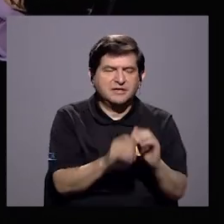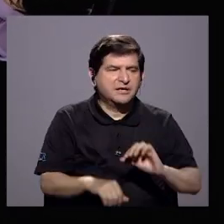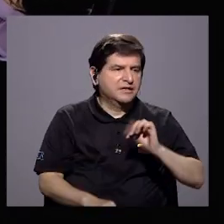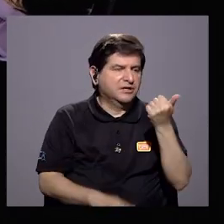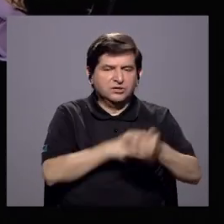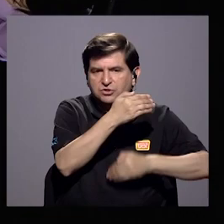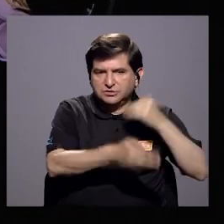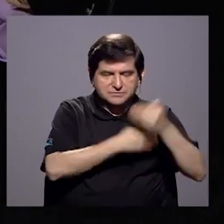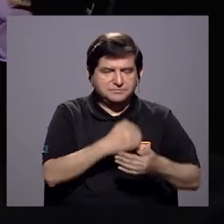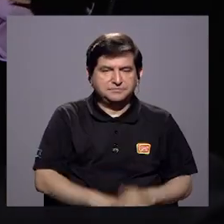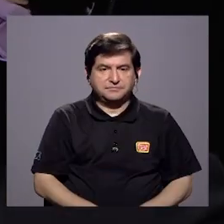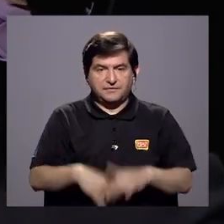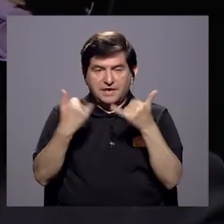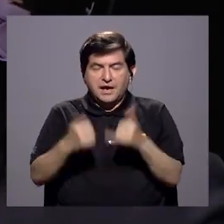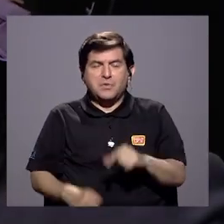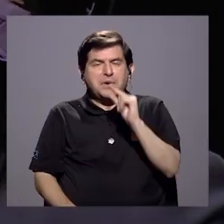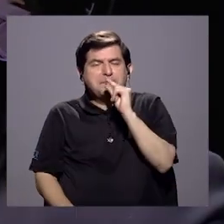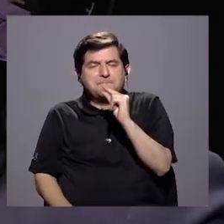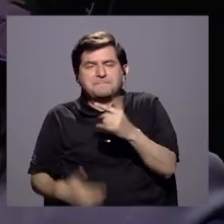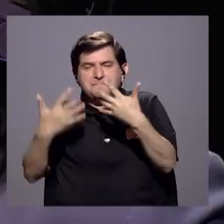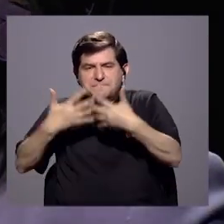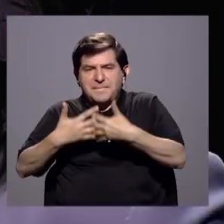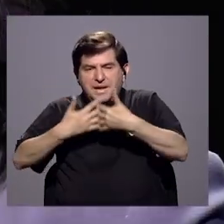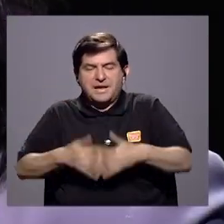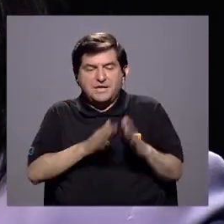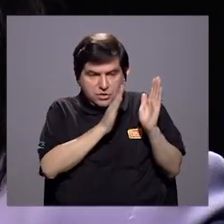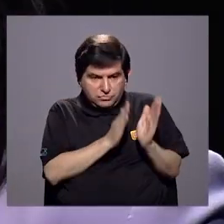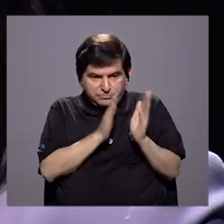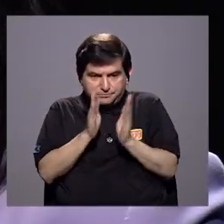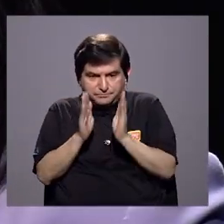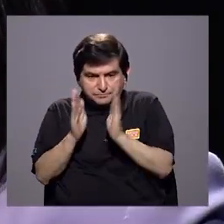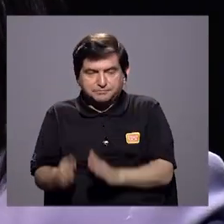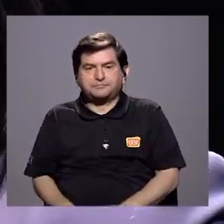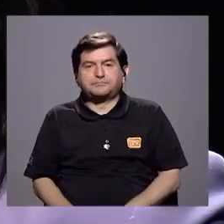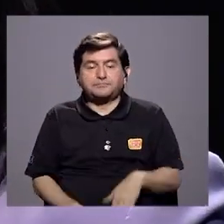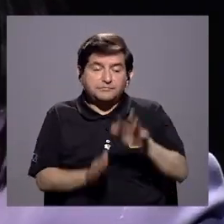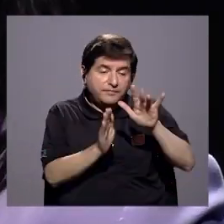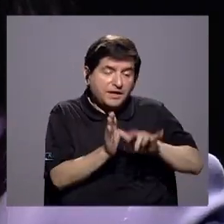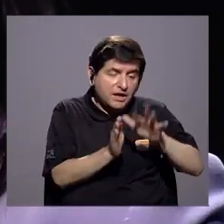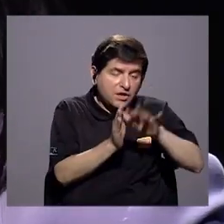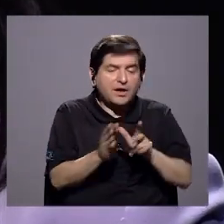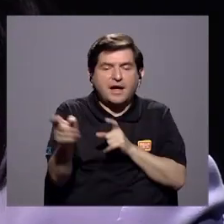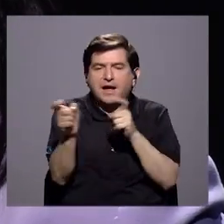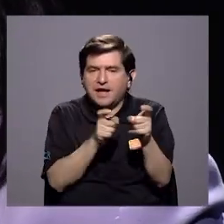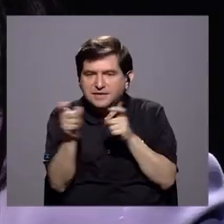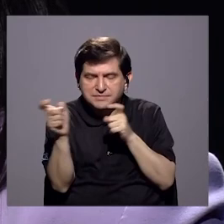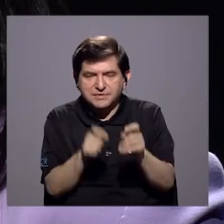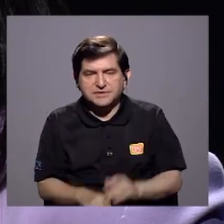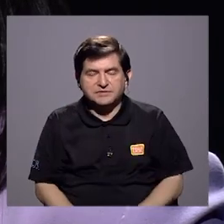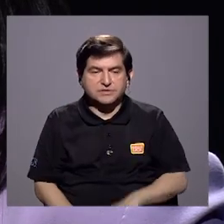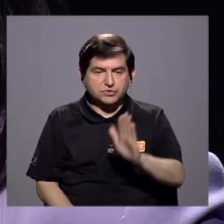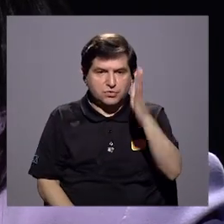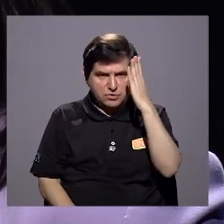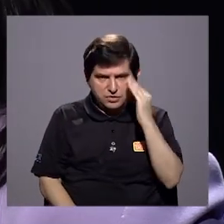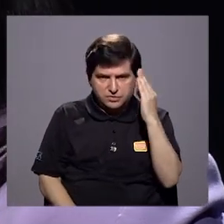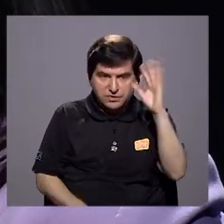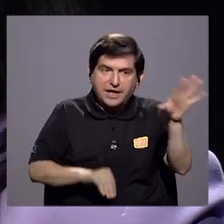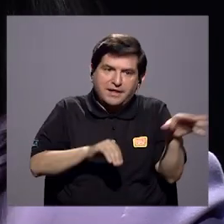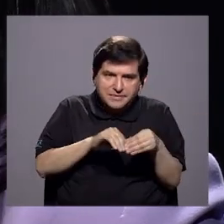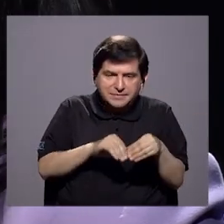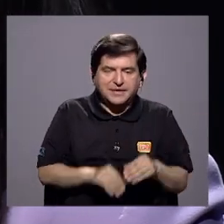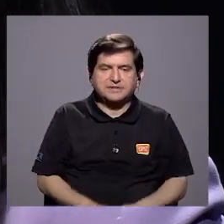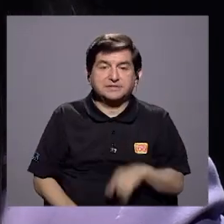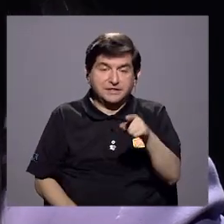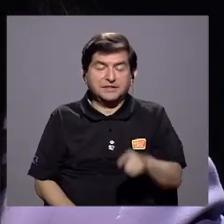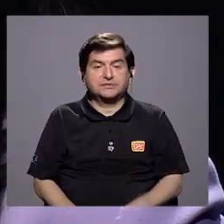ciertos trámites, a ser el microempresario que va a tener que organizarse en contabilidad, administración, además de su expertise, pues claro